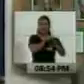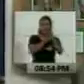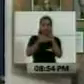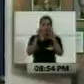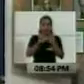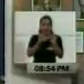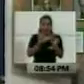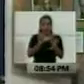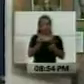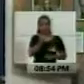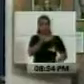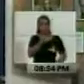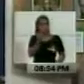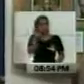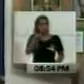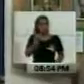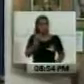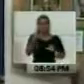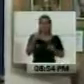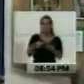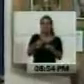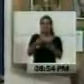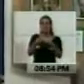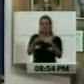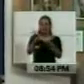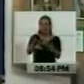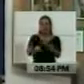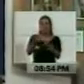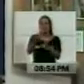Y además, medicinas vencidas.